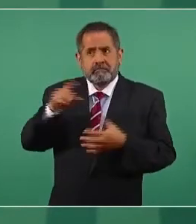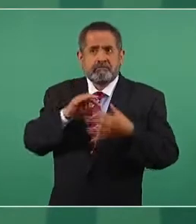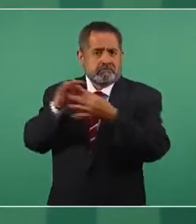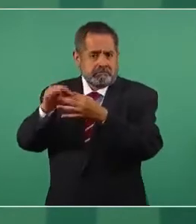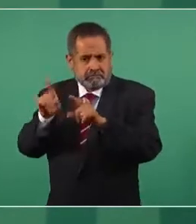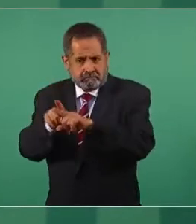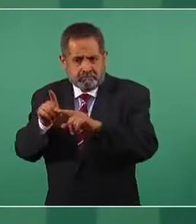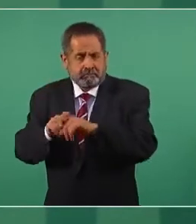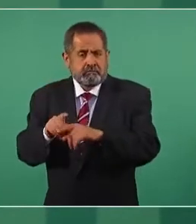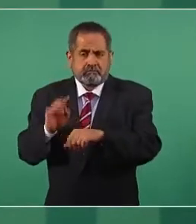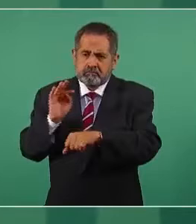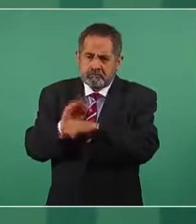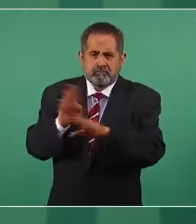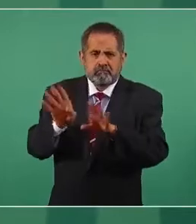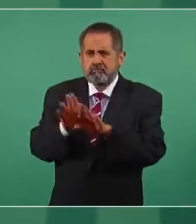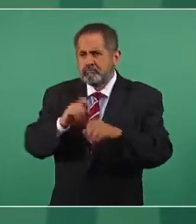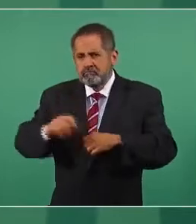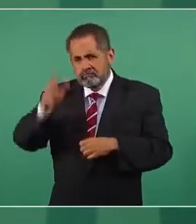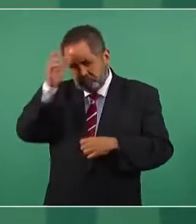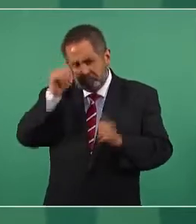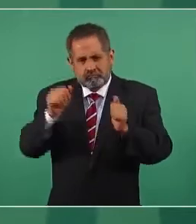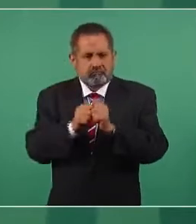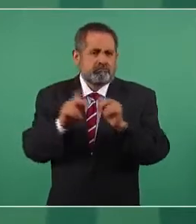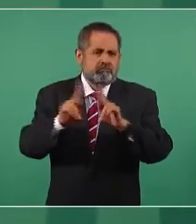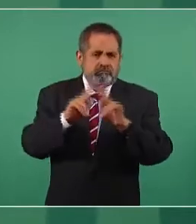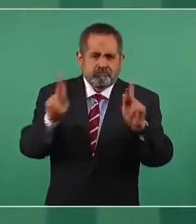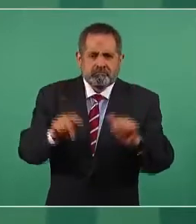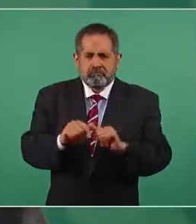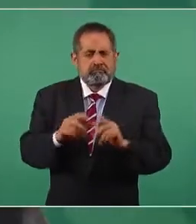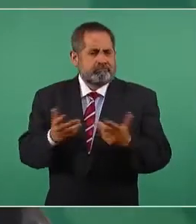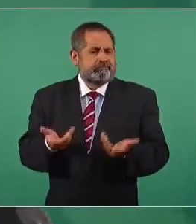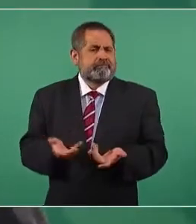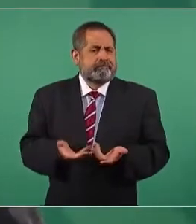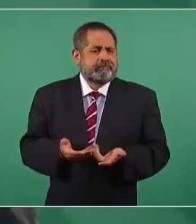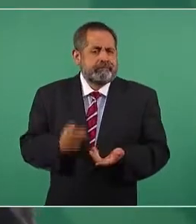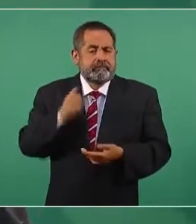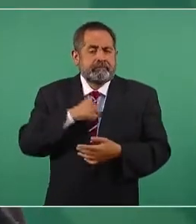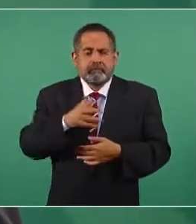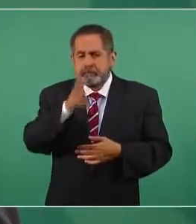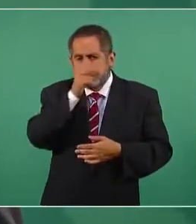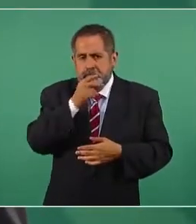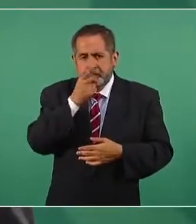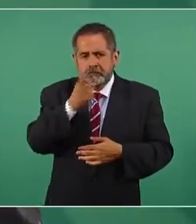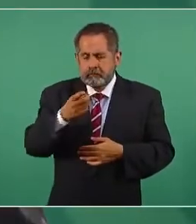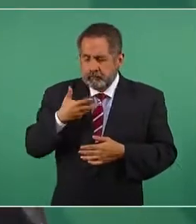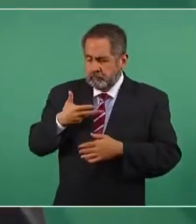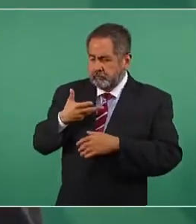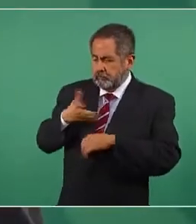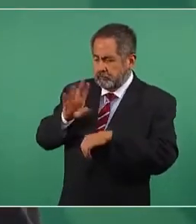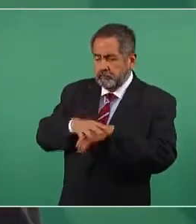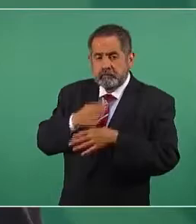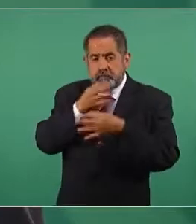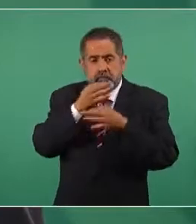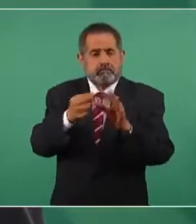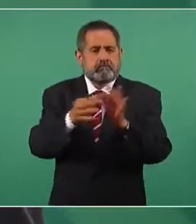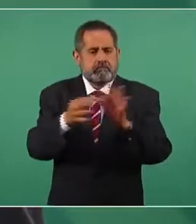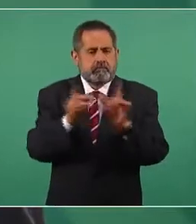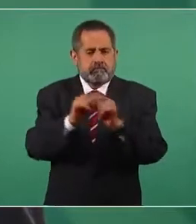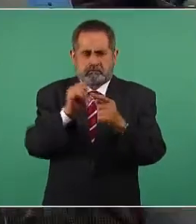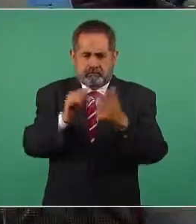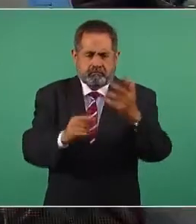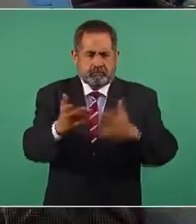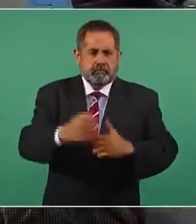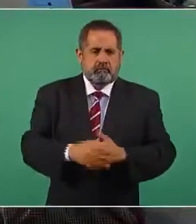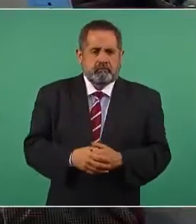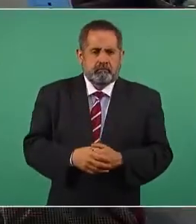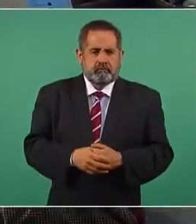Estamos en pro de ese tipo de acuerdos, solución pacífica, pero no tengo autorización ahorita para compartirles detalles sobre eso.